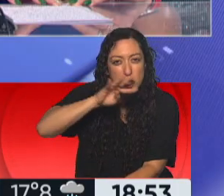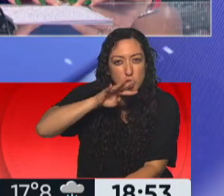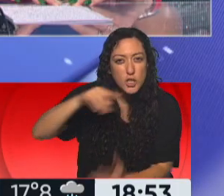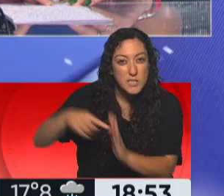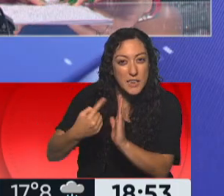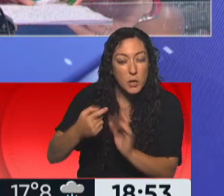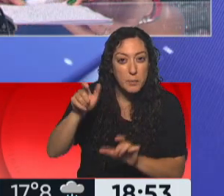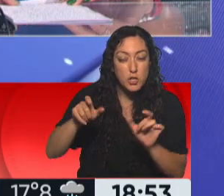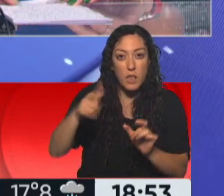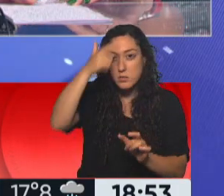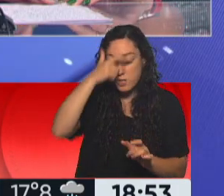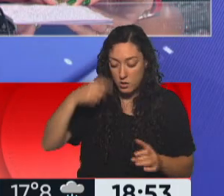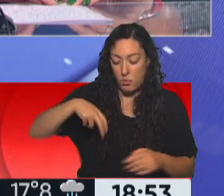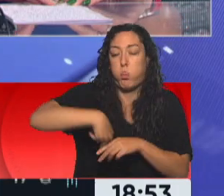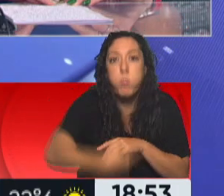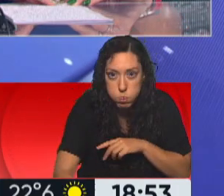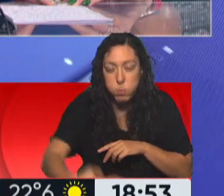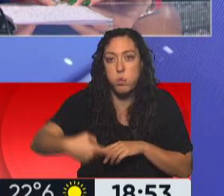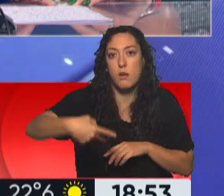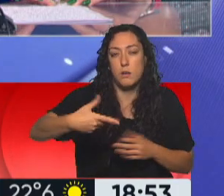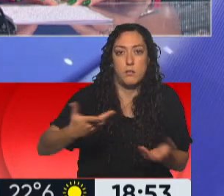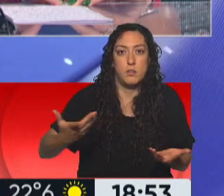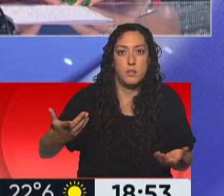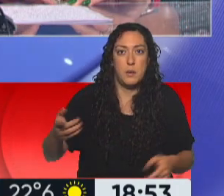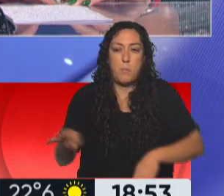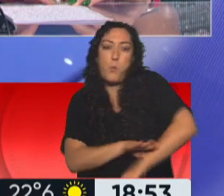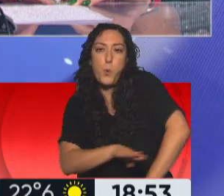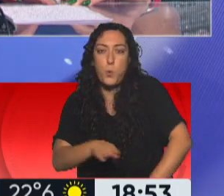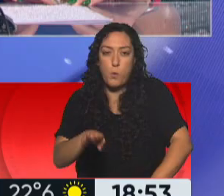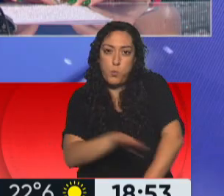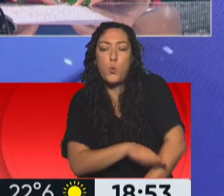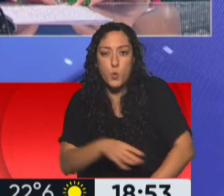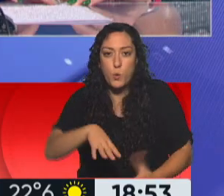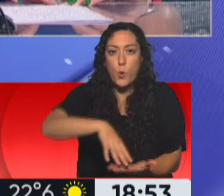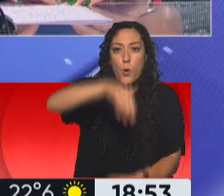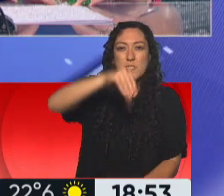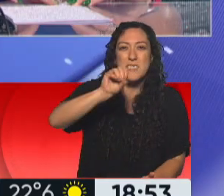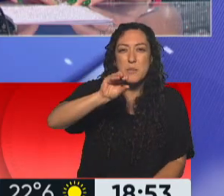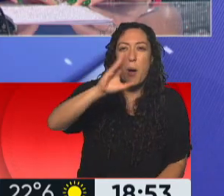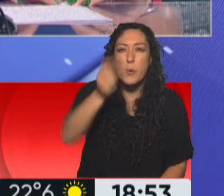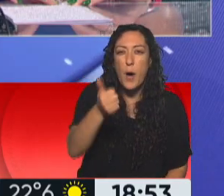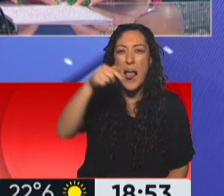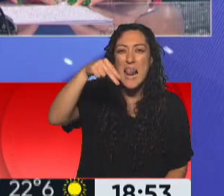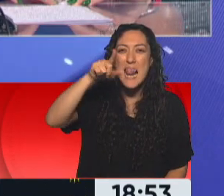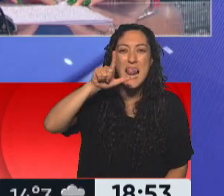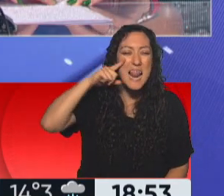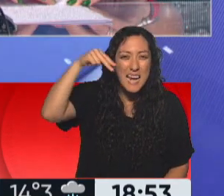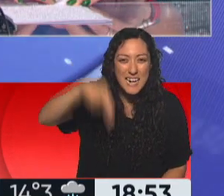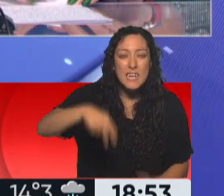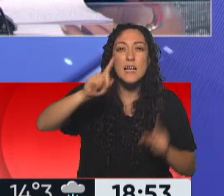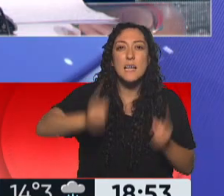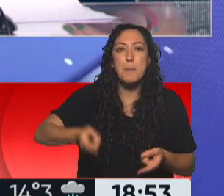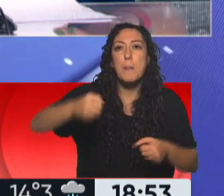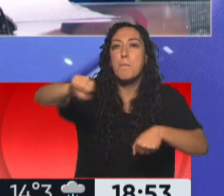tenemos discapacidad visual porque nos podemos golpear en las piernas. También es importante decir que hay que fijarse dónde se estacionan las